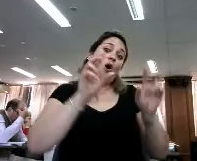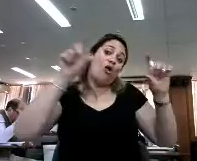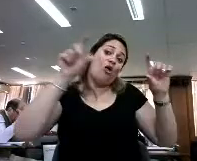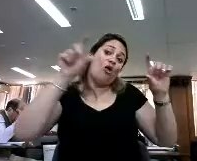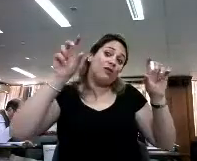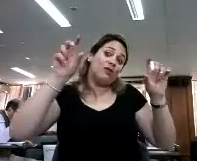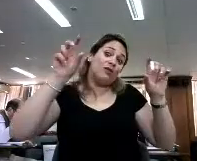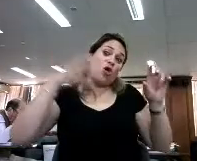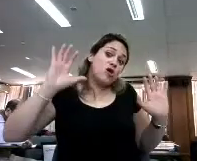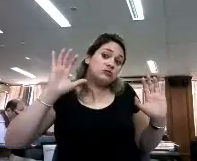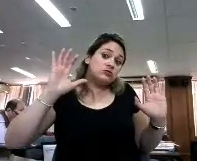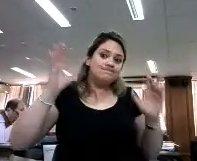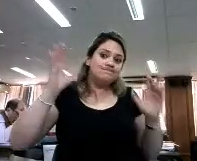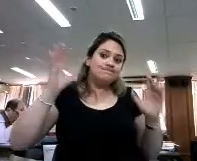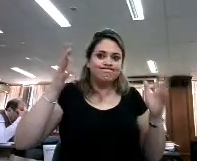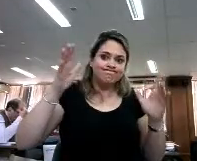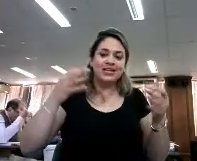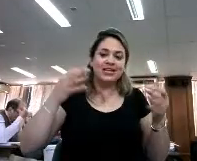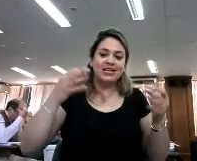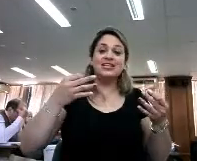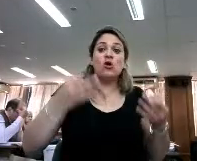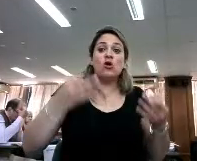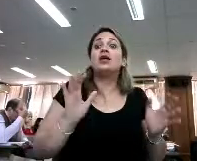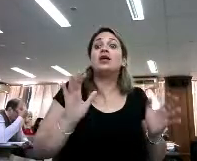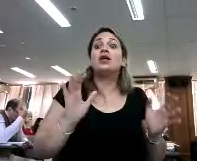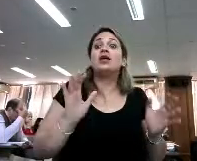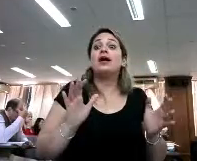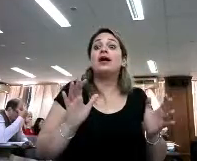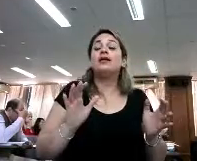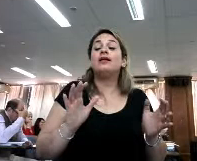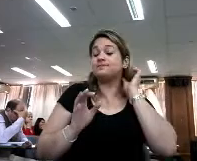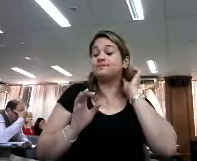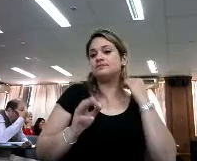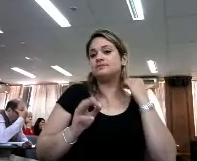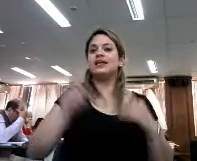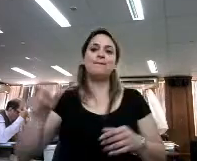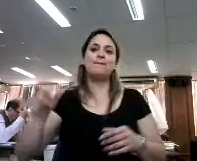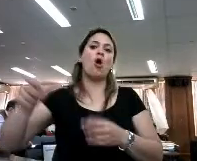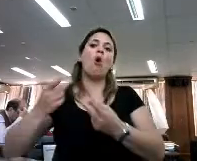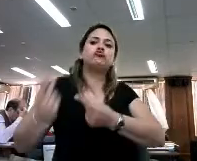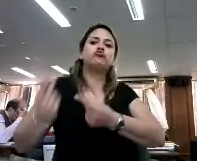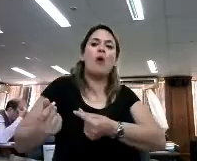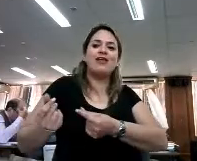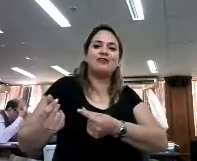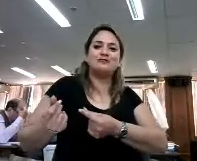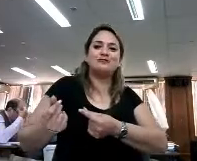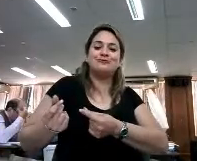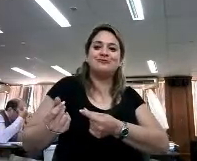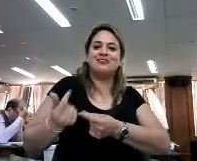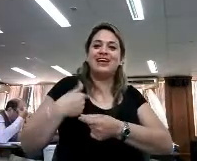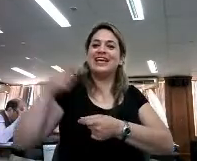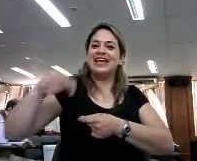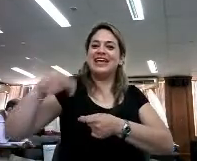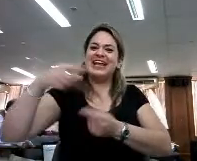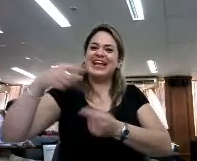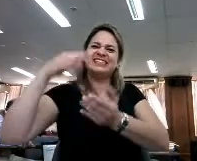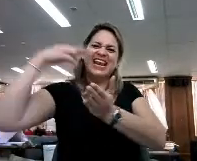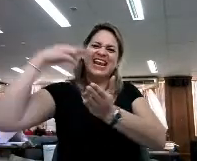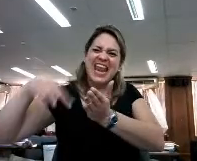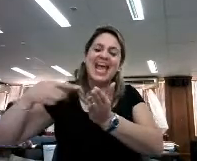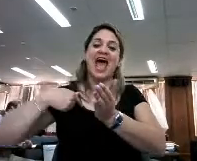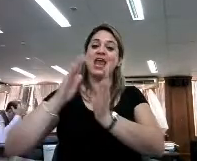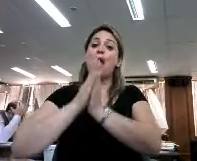dueños, perdónenme lo coloquial que pueda ser, y los usuarios del sistema, los lectores,